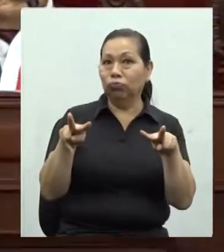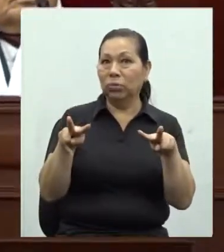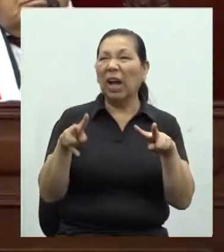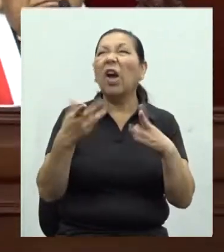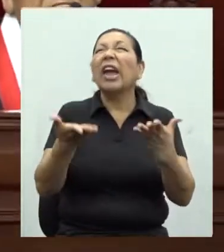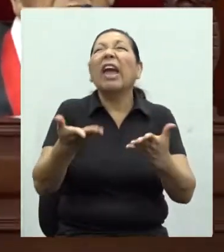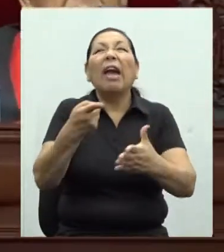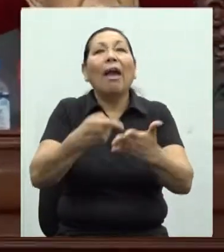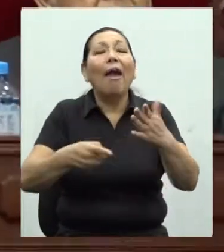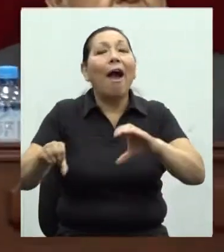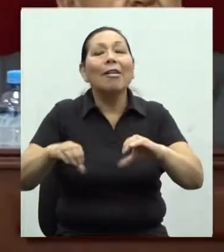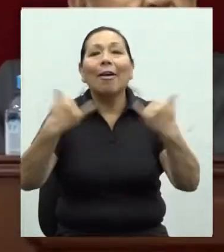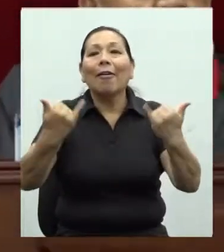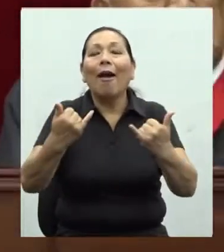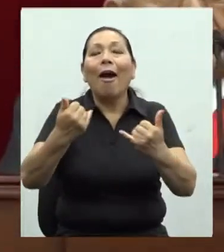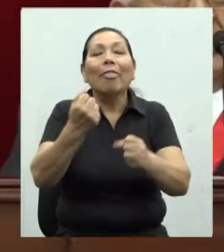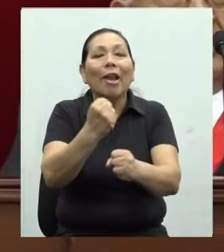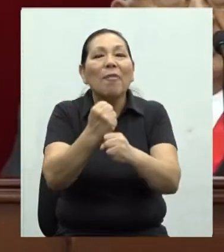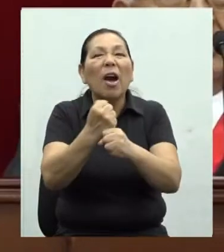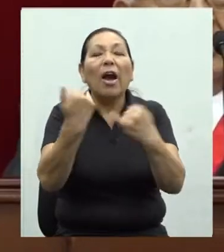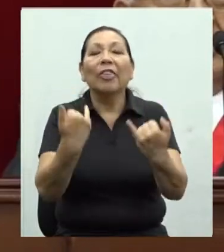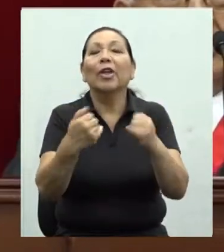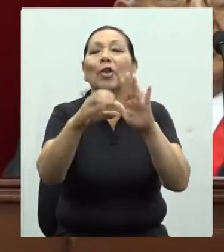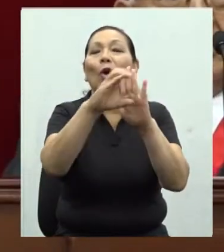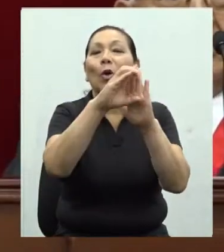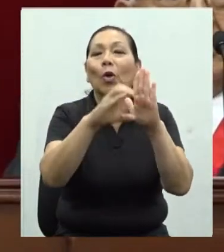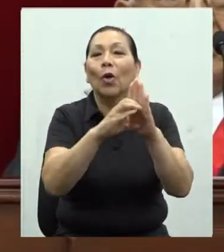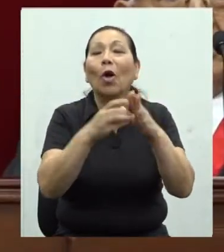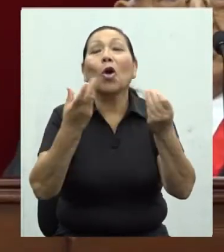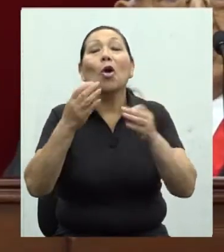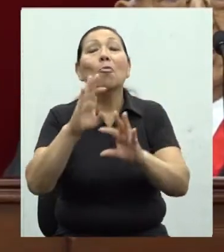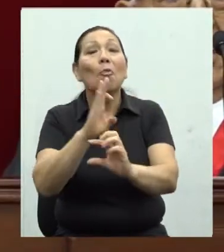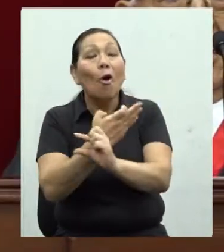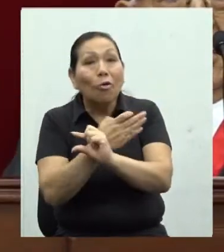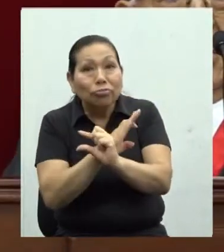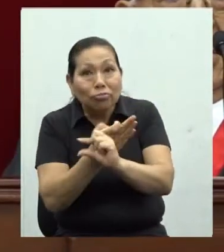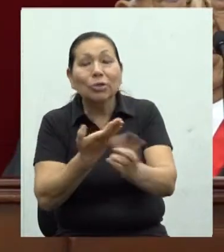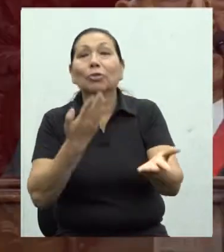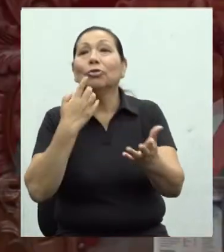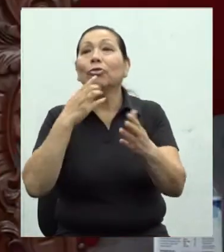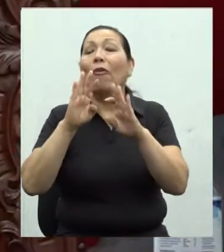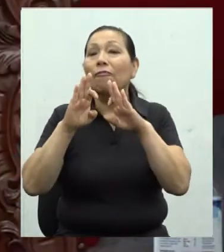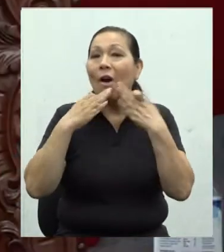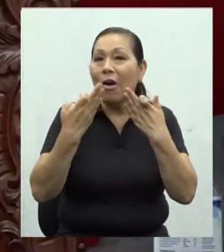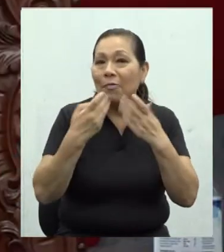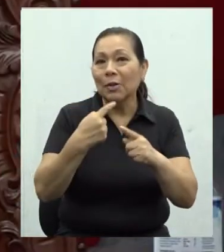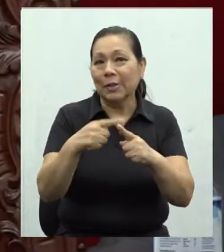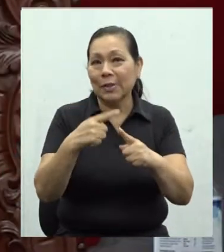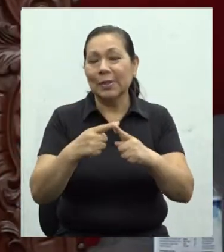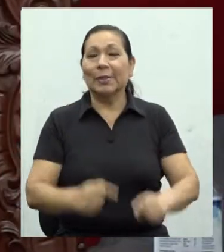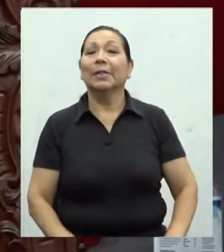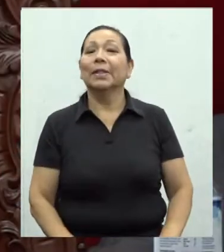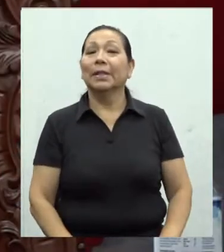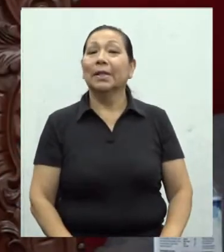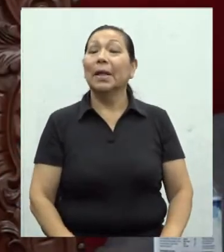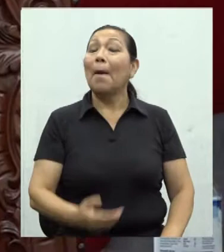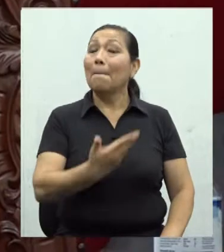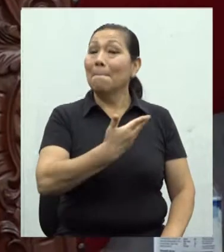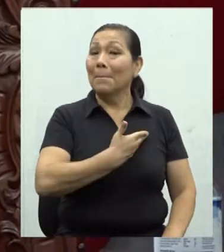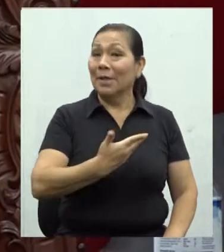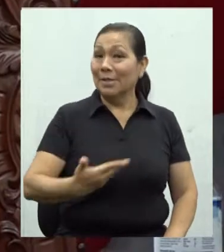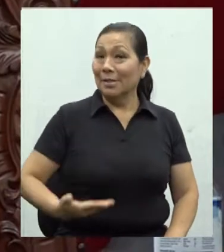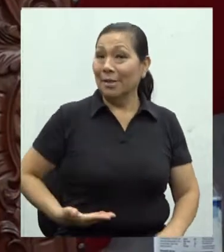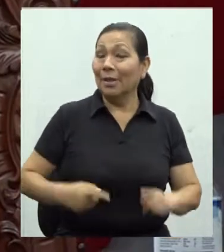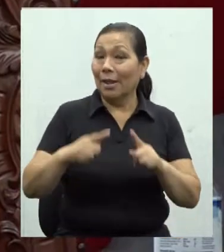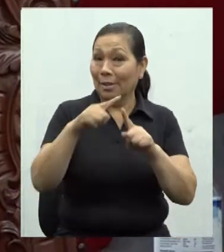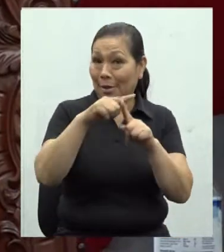la institución a través de las redes sociales de YouTube, Facebook y Twitter. La presidenta del